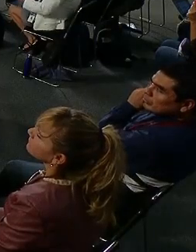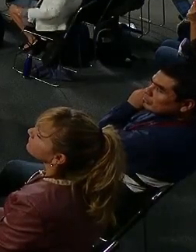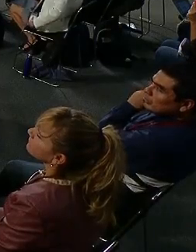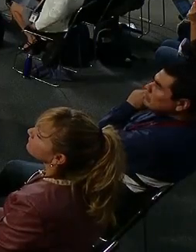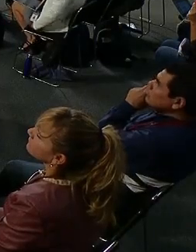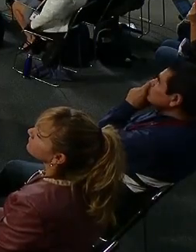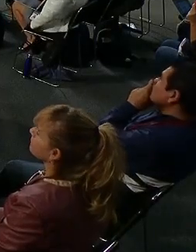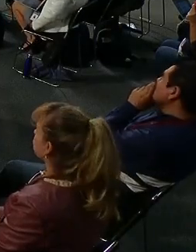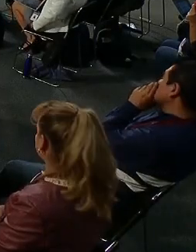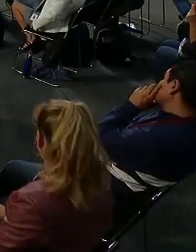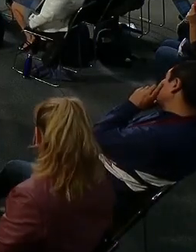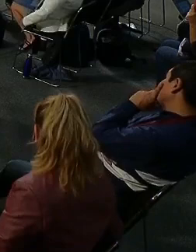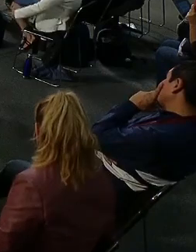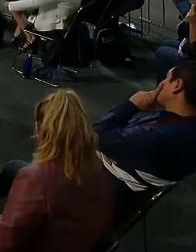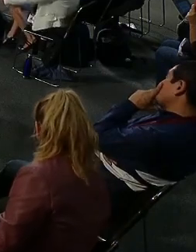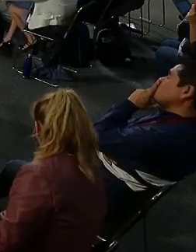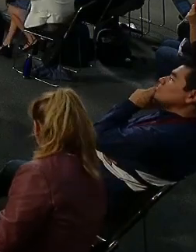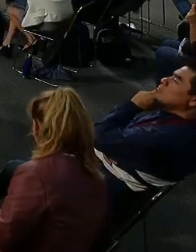Muchas gracias, presidente.